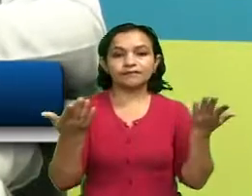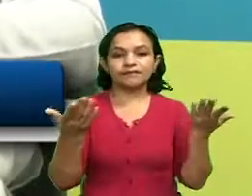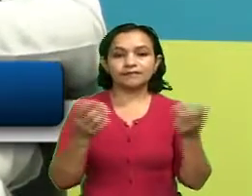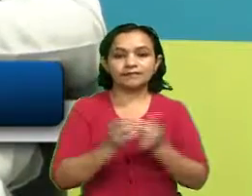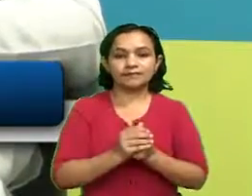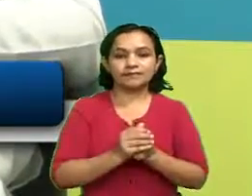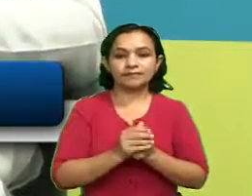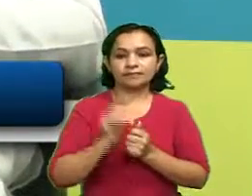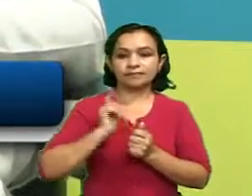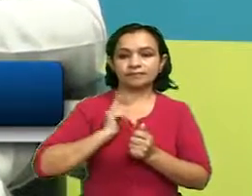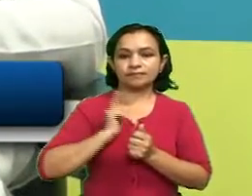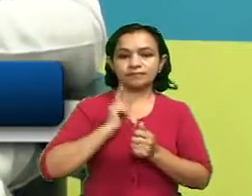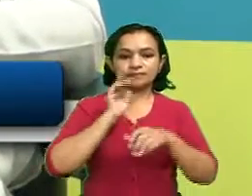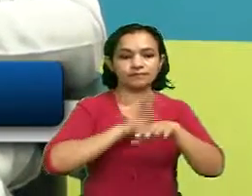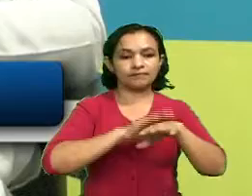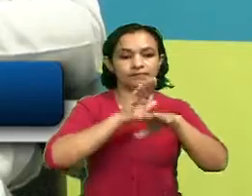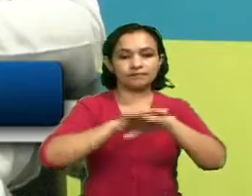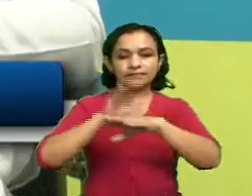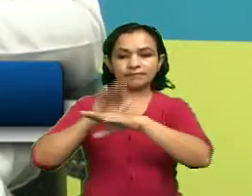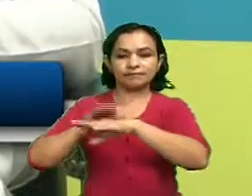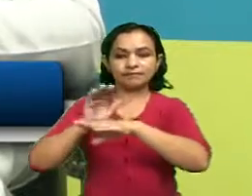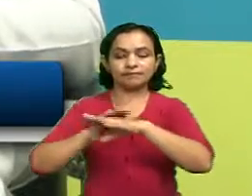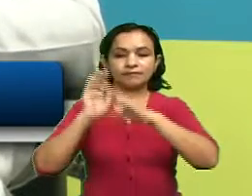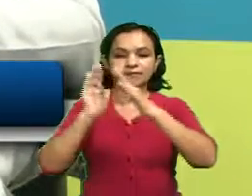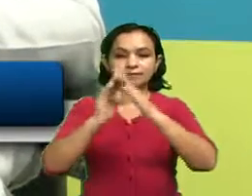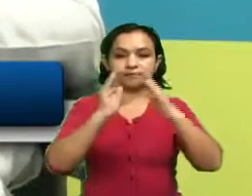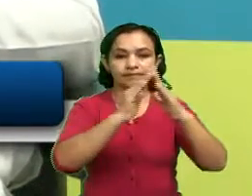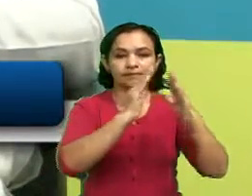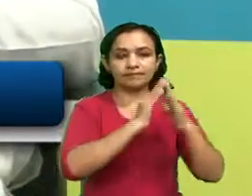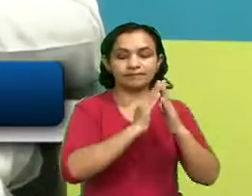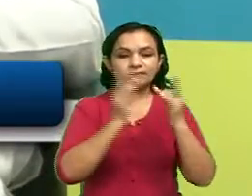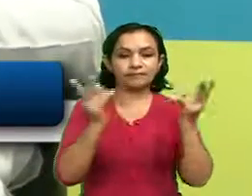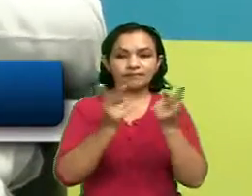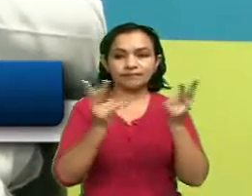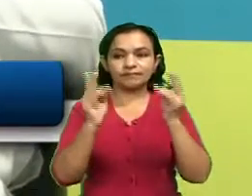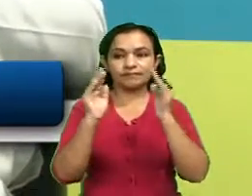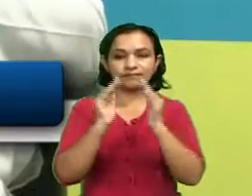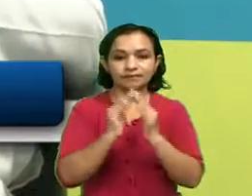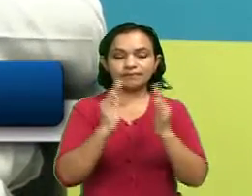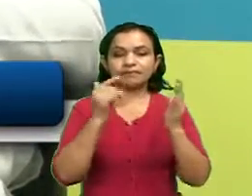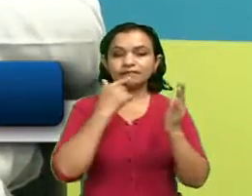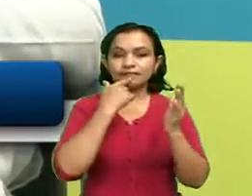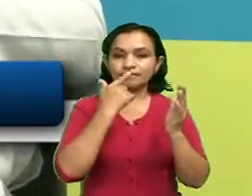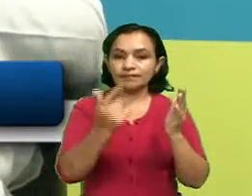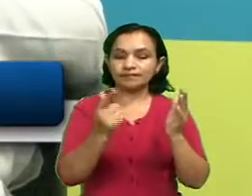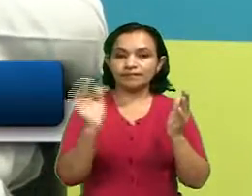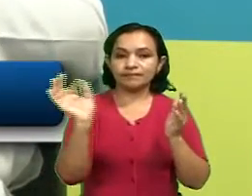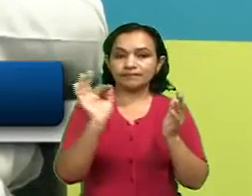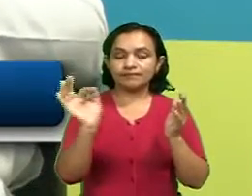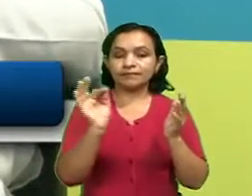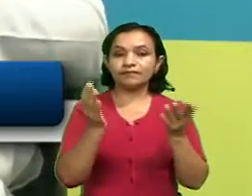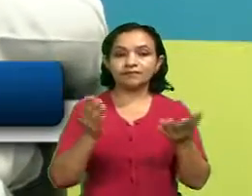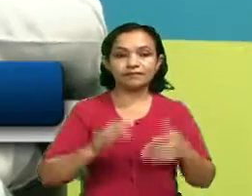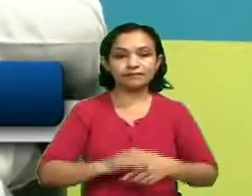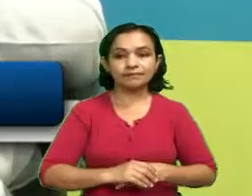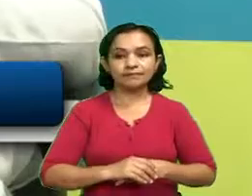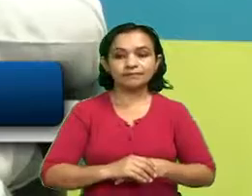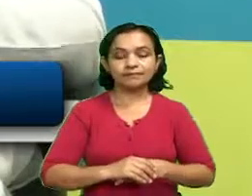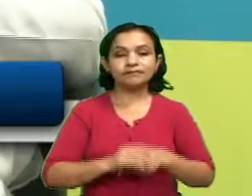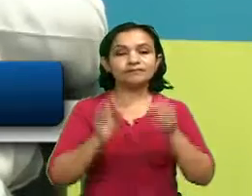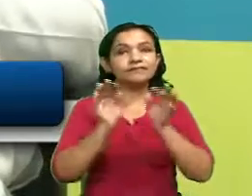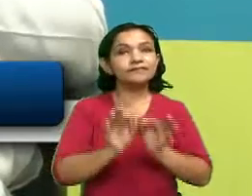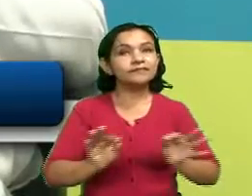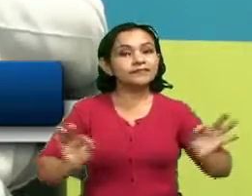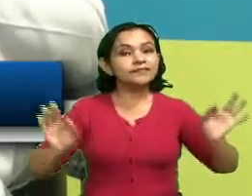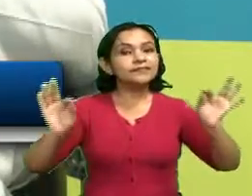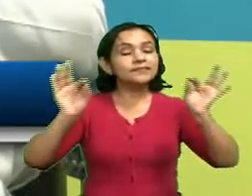de ellos llegan el mensaje al morador, o sea, la persona que vive en la casa. Diciéndole de esta manera que ellos también, algo muy